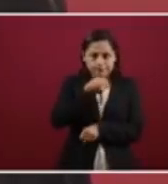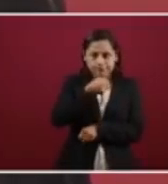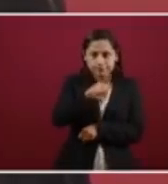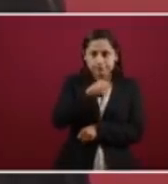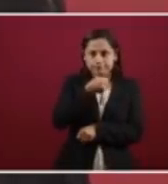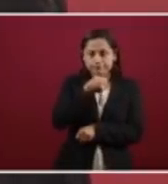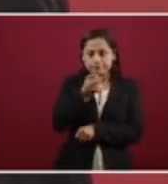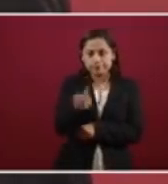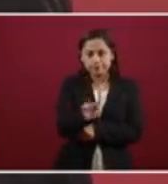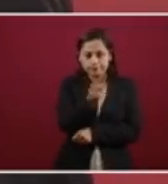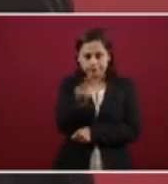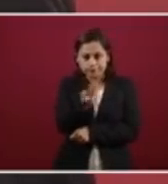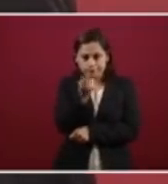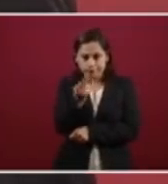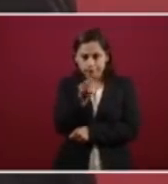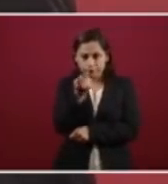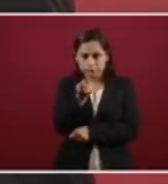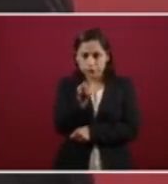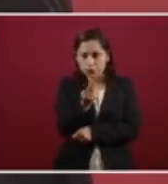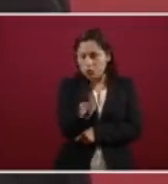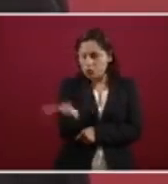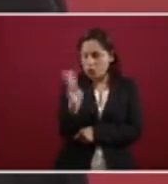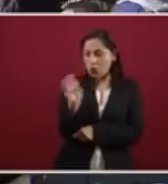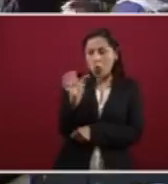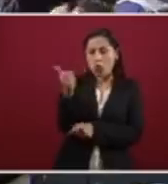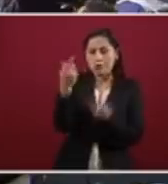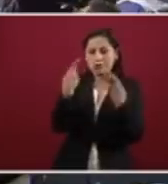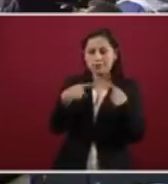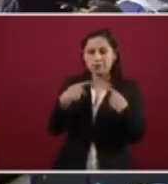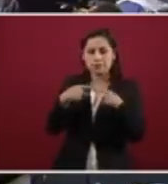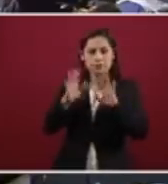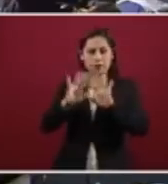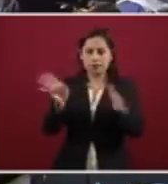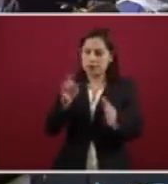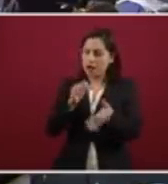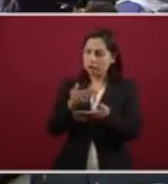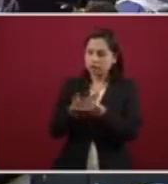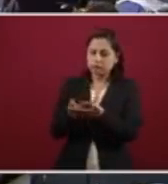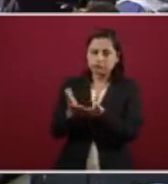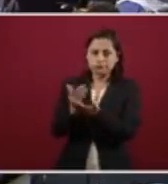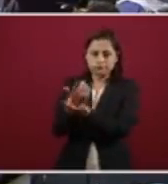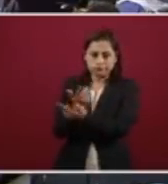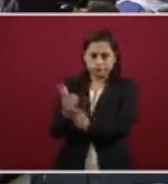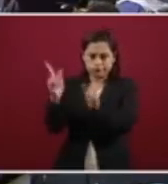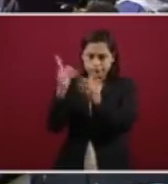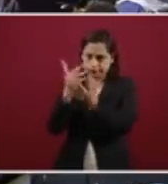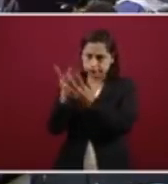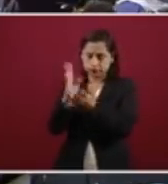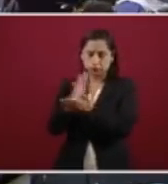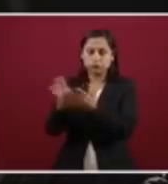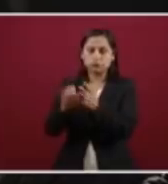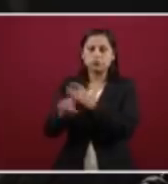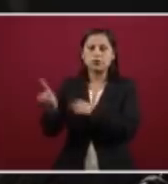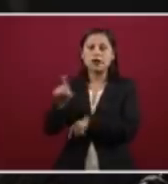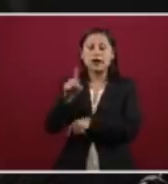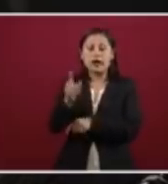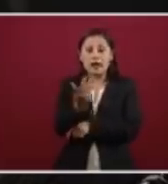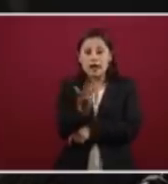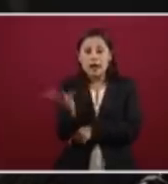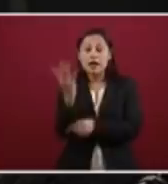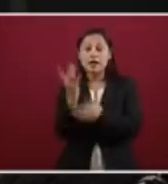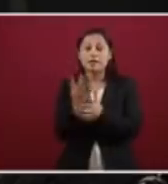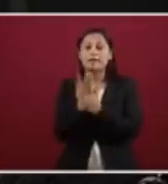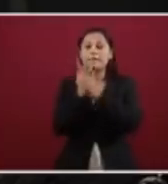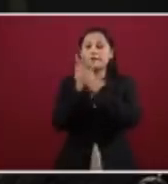al igual que muchos de los involucrados que ya fueron liberados, declararon que Gildardo Astudillo estuvo involucrado